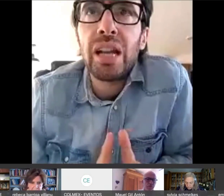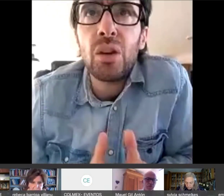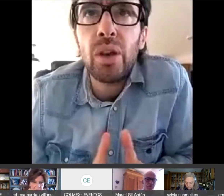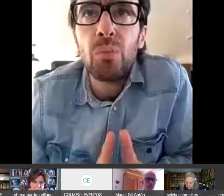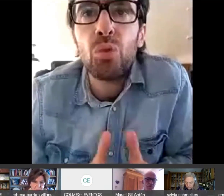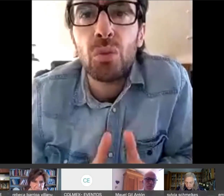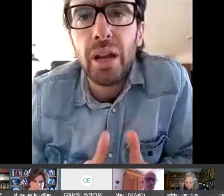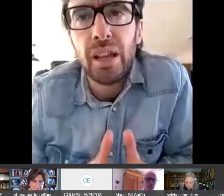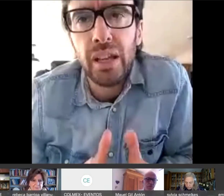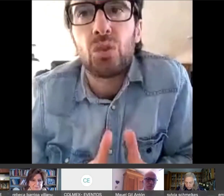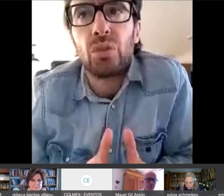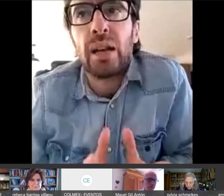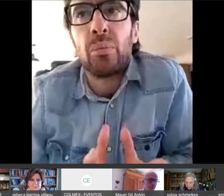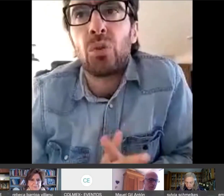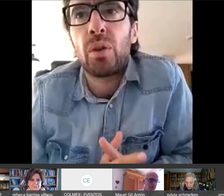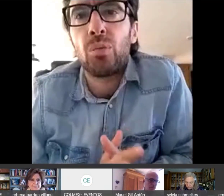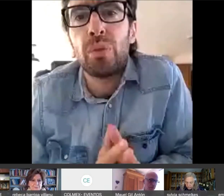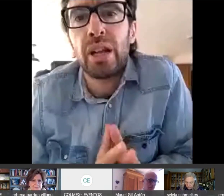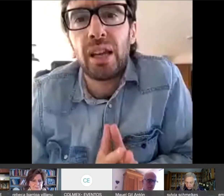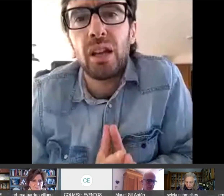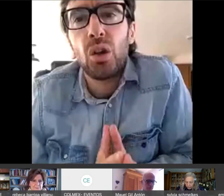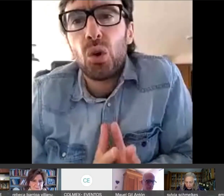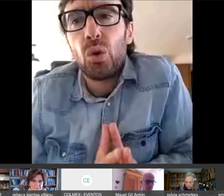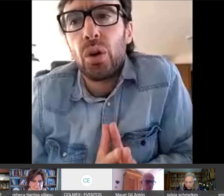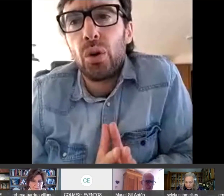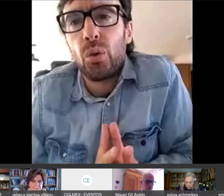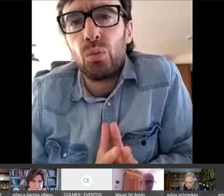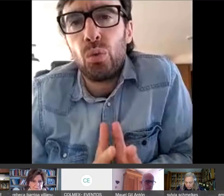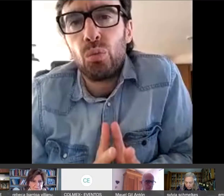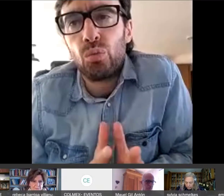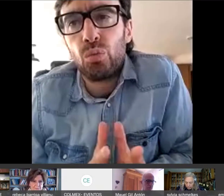lo general no hay mucho más que eso, digamos, no hay mucho más que